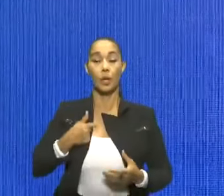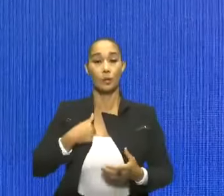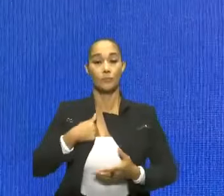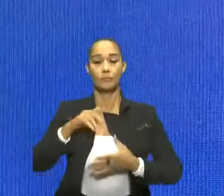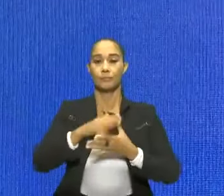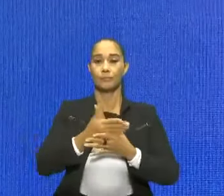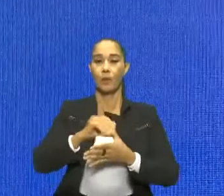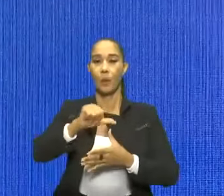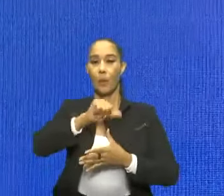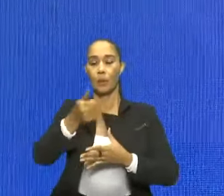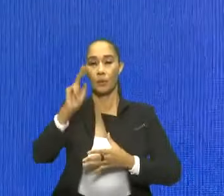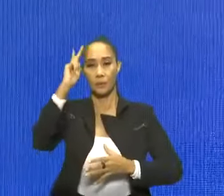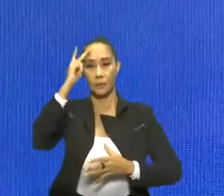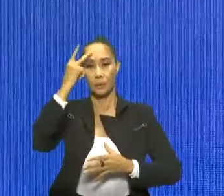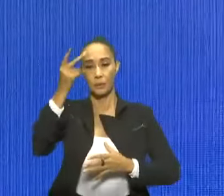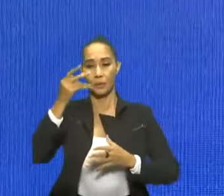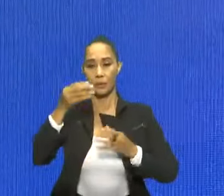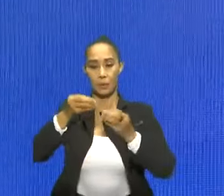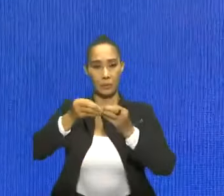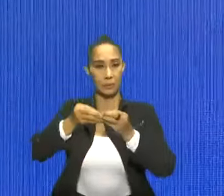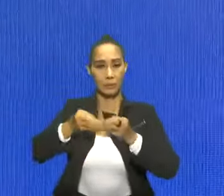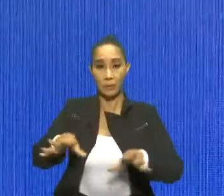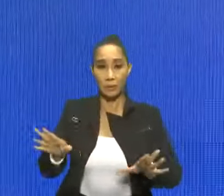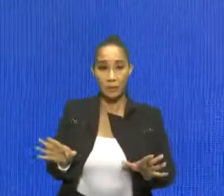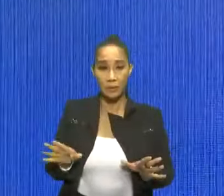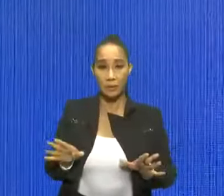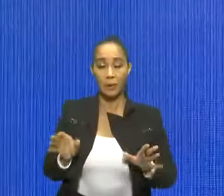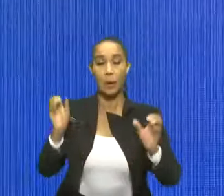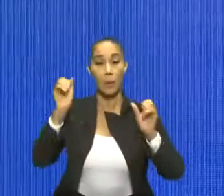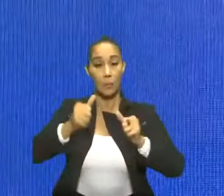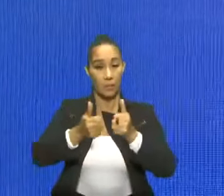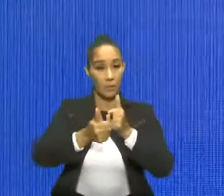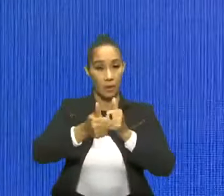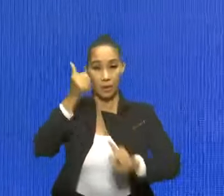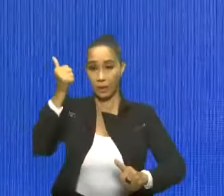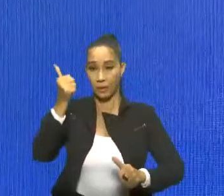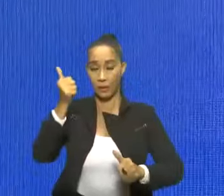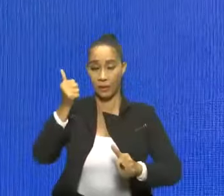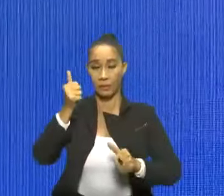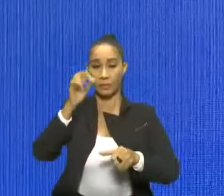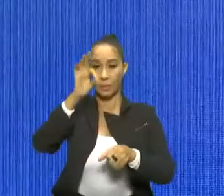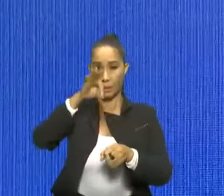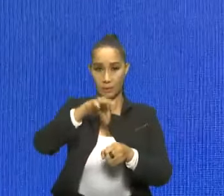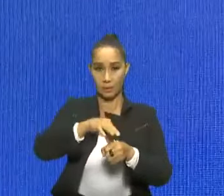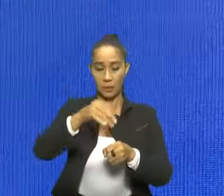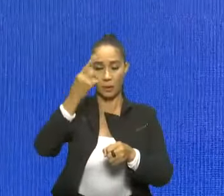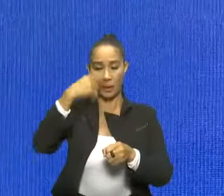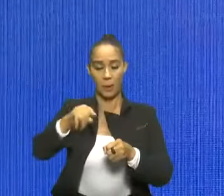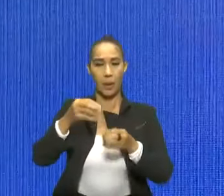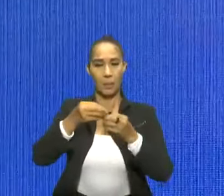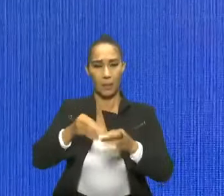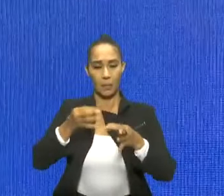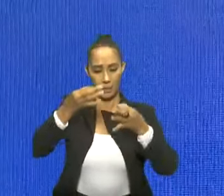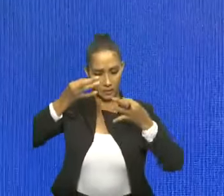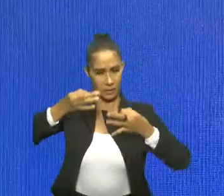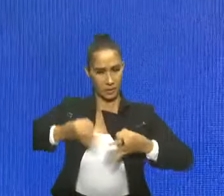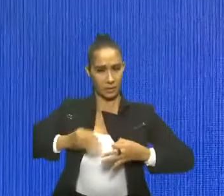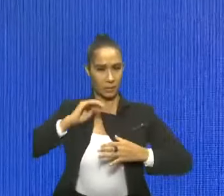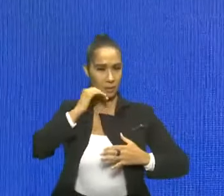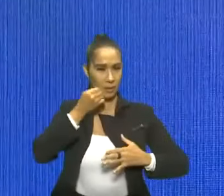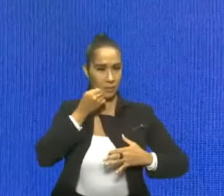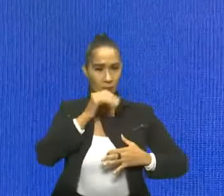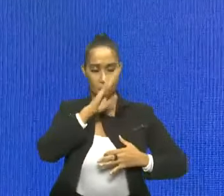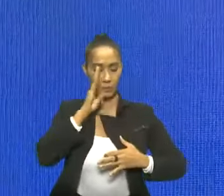participado muchas otras veces en política y he perdido. Uno puede perder unas elecciones, pero no perder la dignidad y la